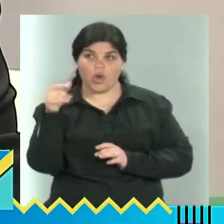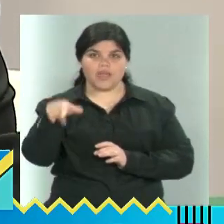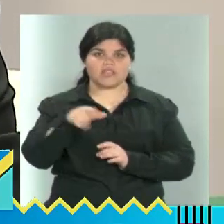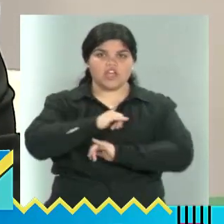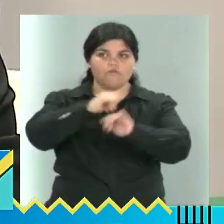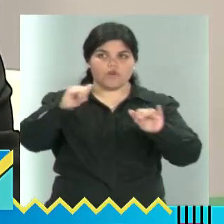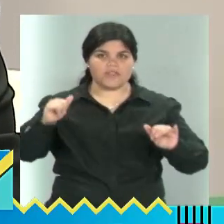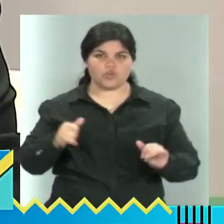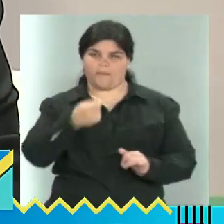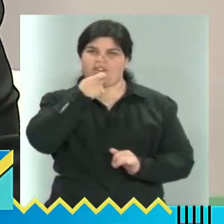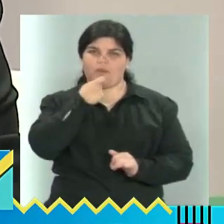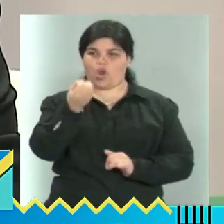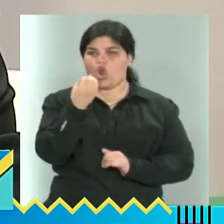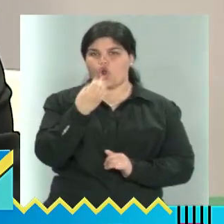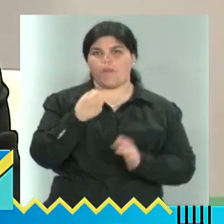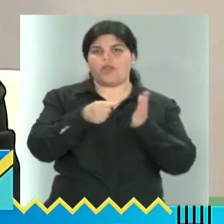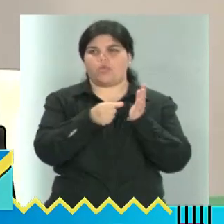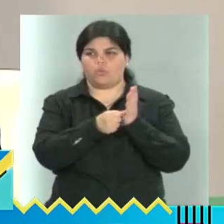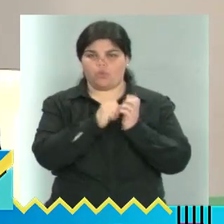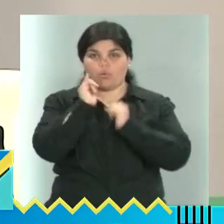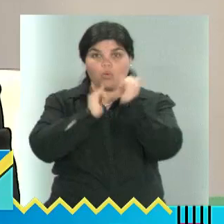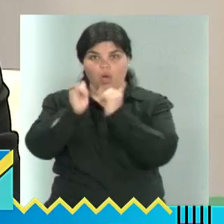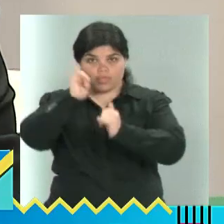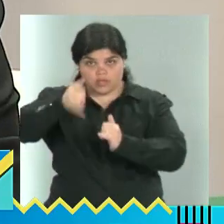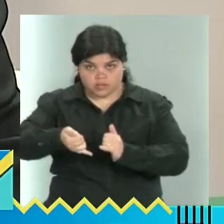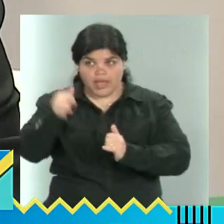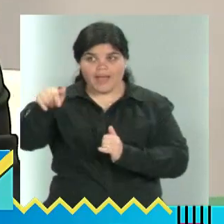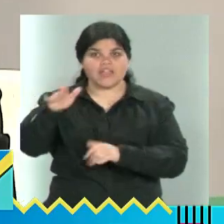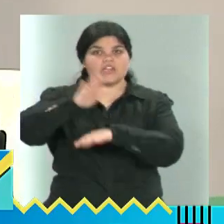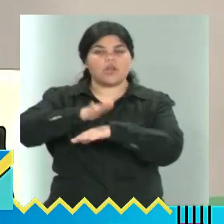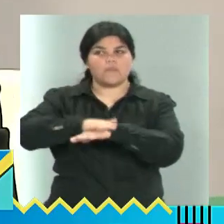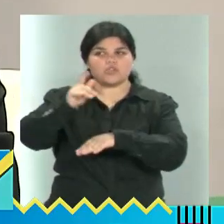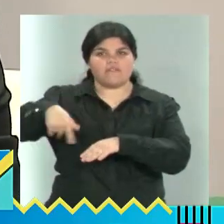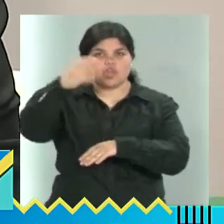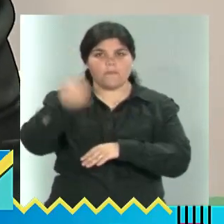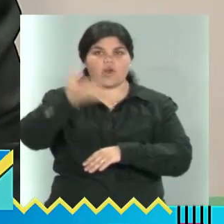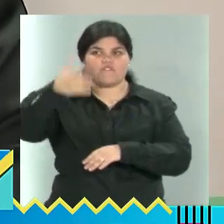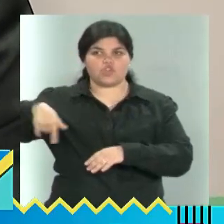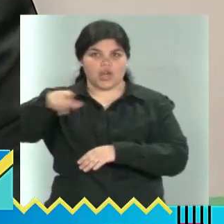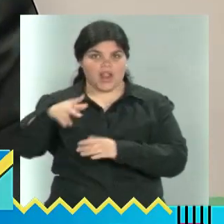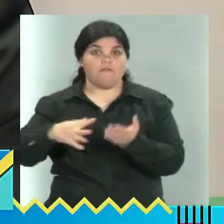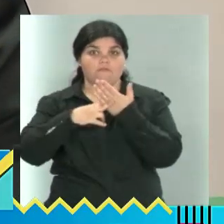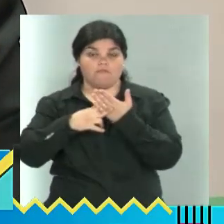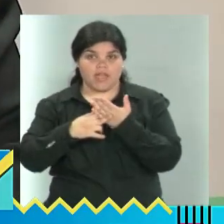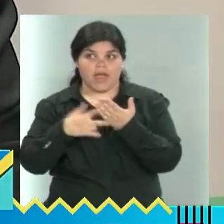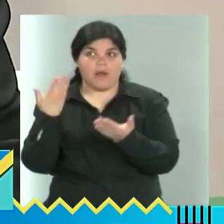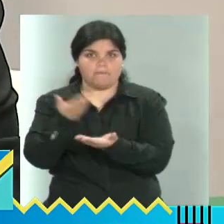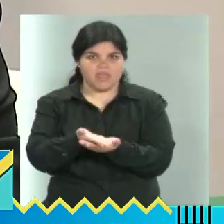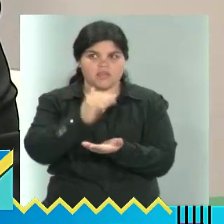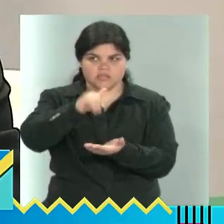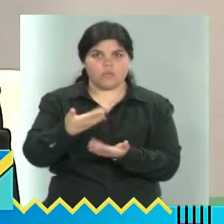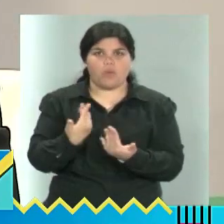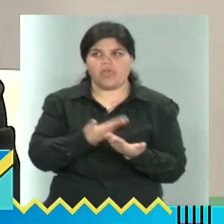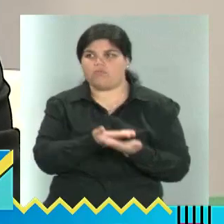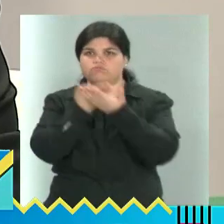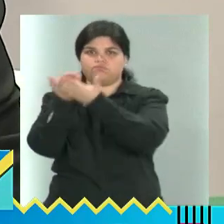esa información, resguardan la información. Y en el caso de que el fiscal lo solicite, allí nos lo dan. Pero no se da, por